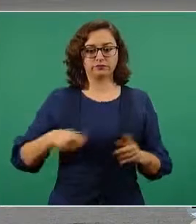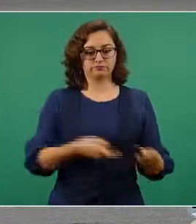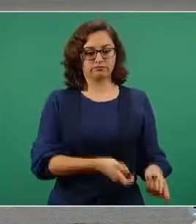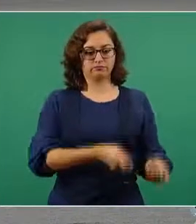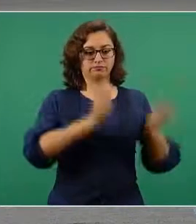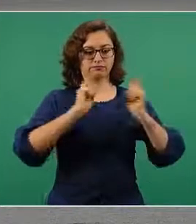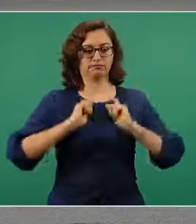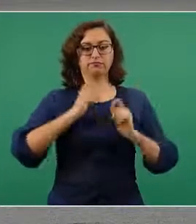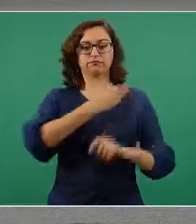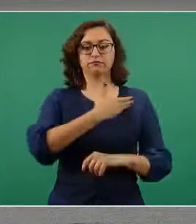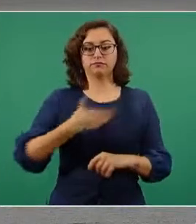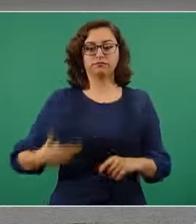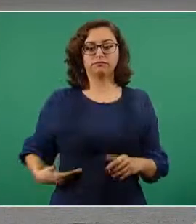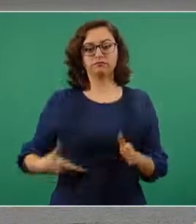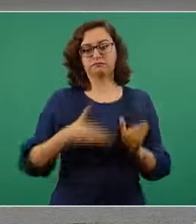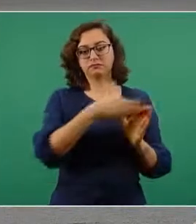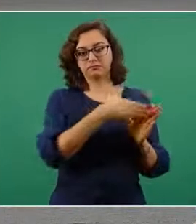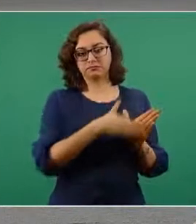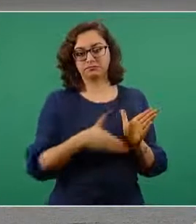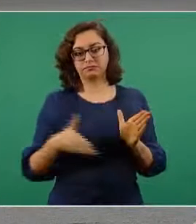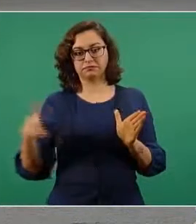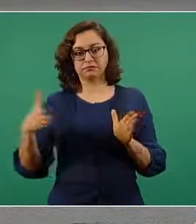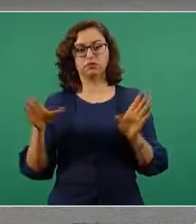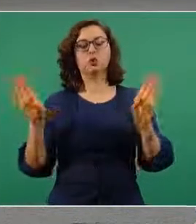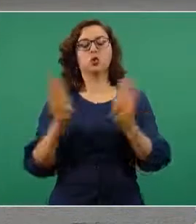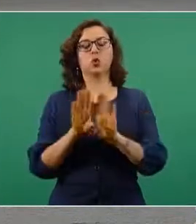a la presidencia.